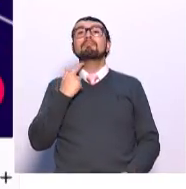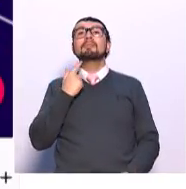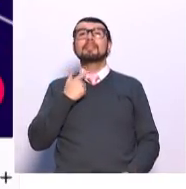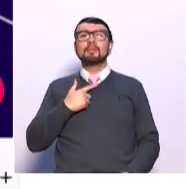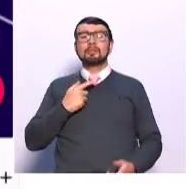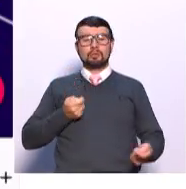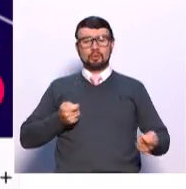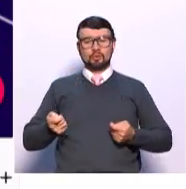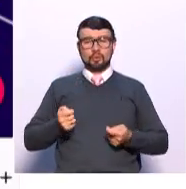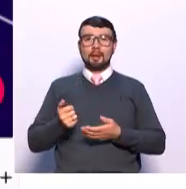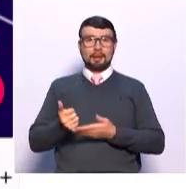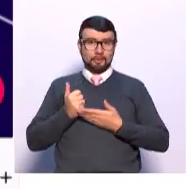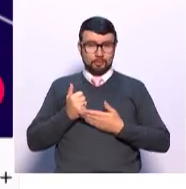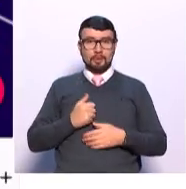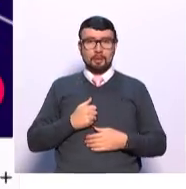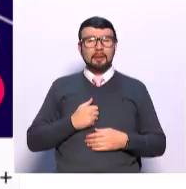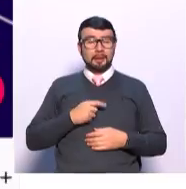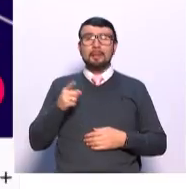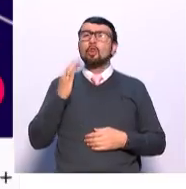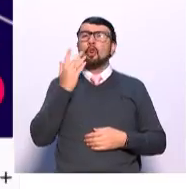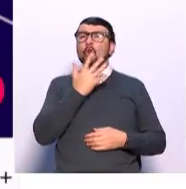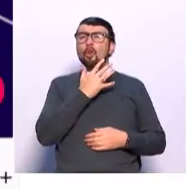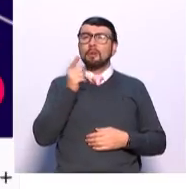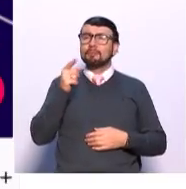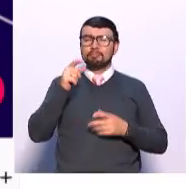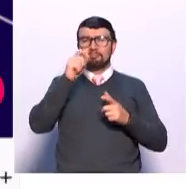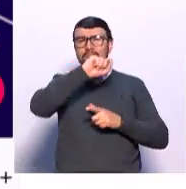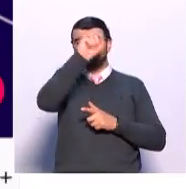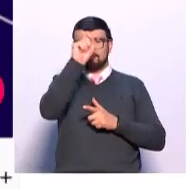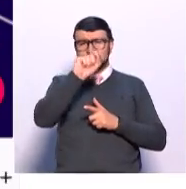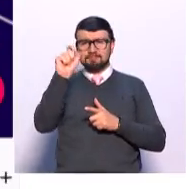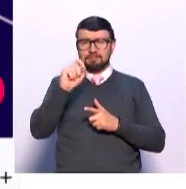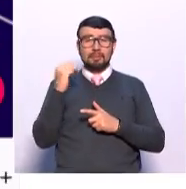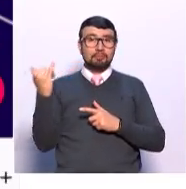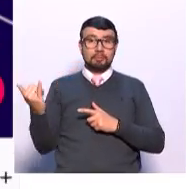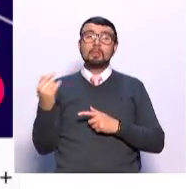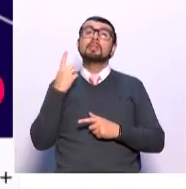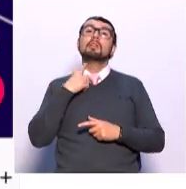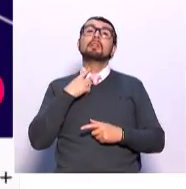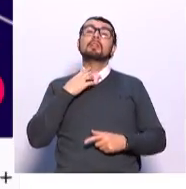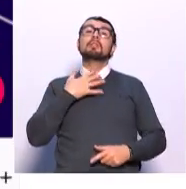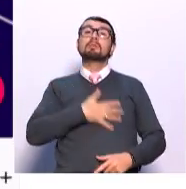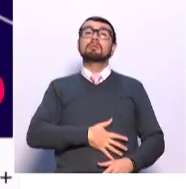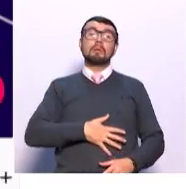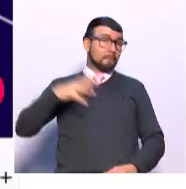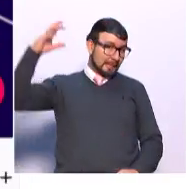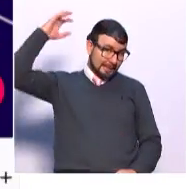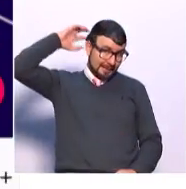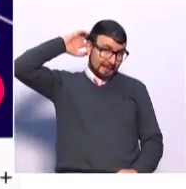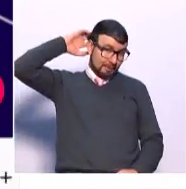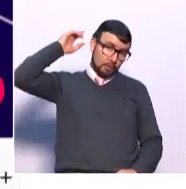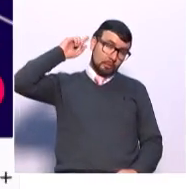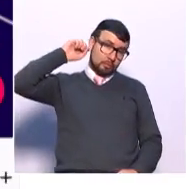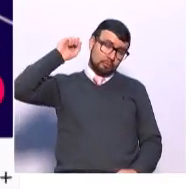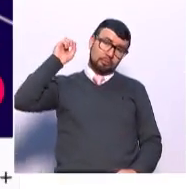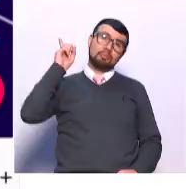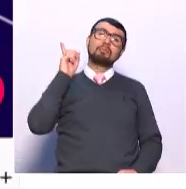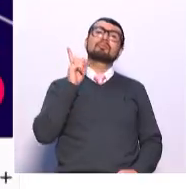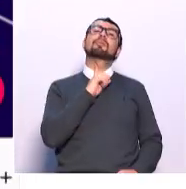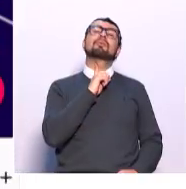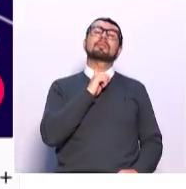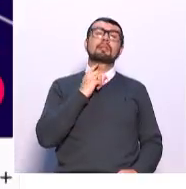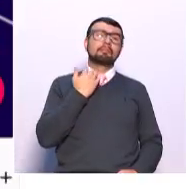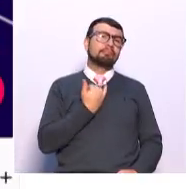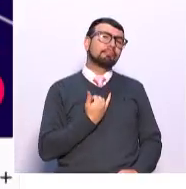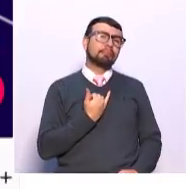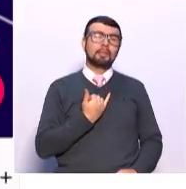pintar la tiroides esta tiroides la controla desde el cerebro en la parte de la hipófisis dónde